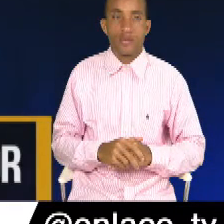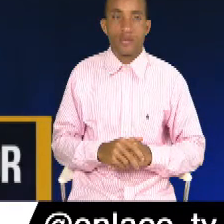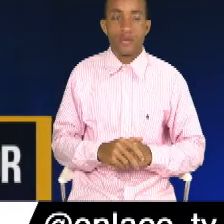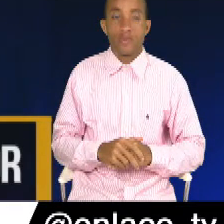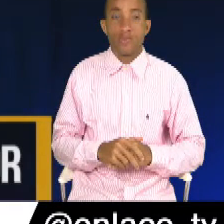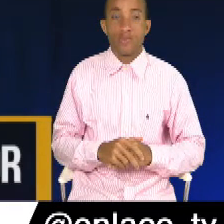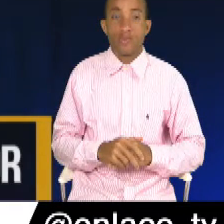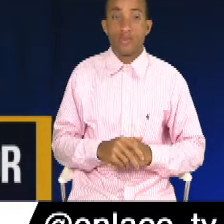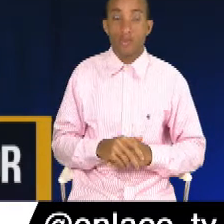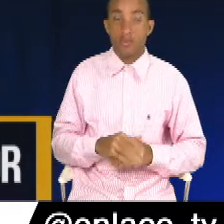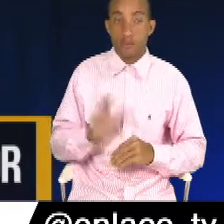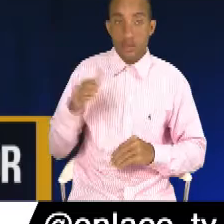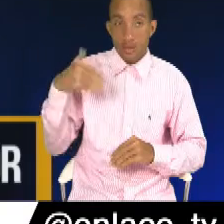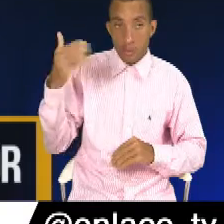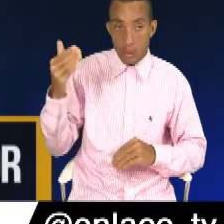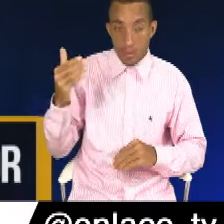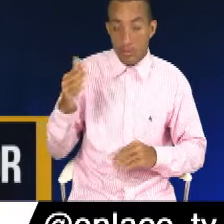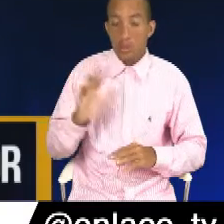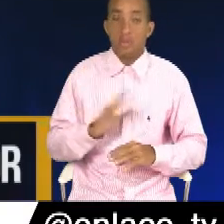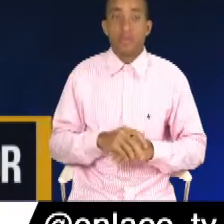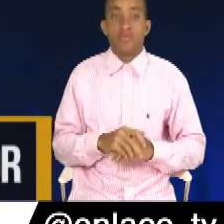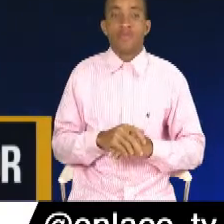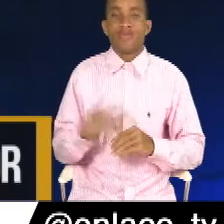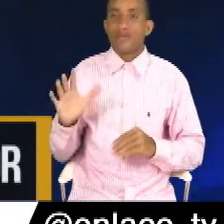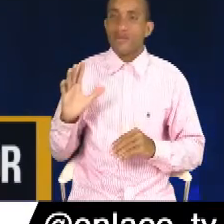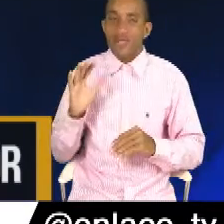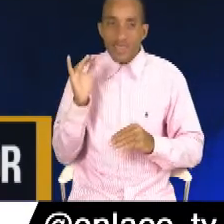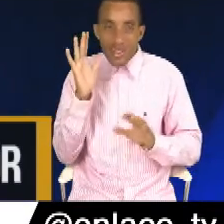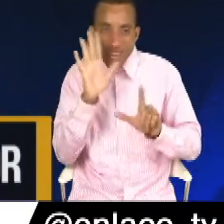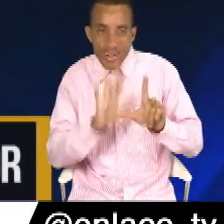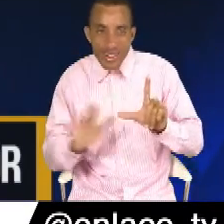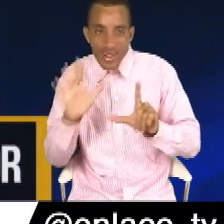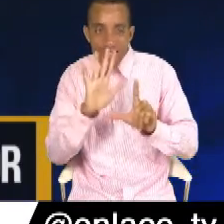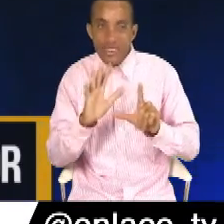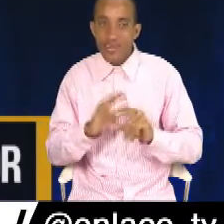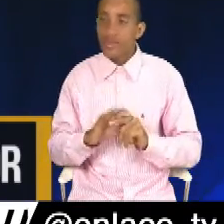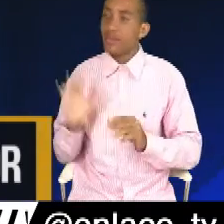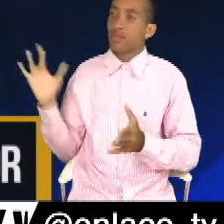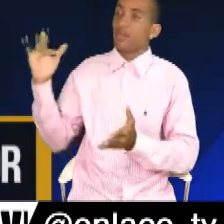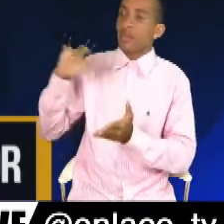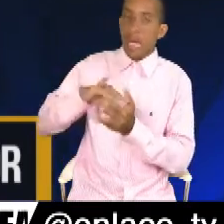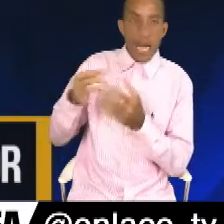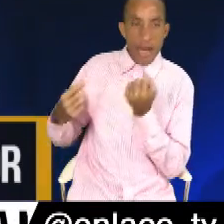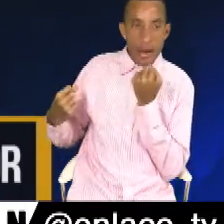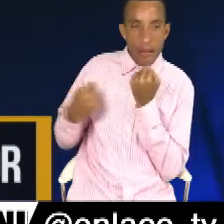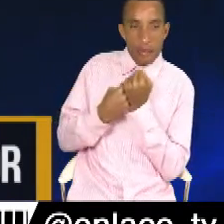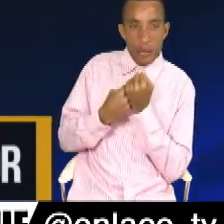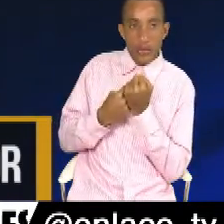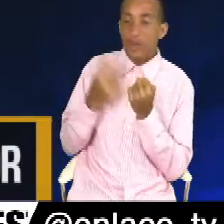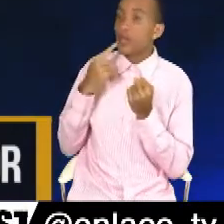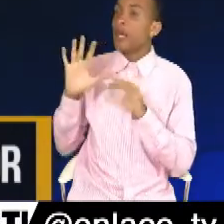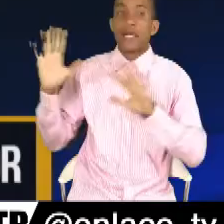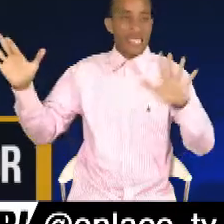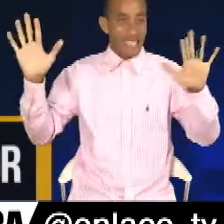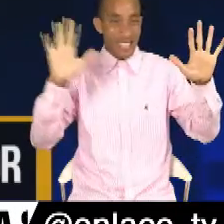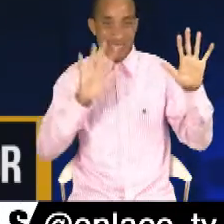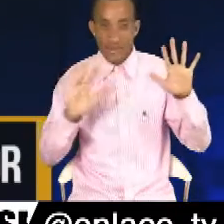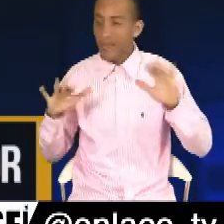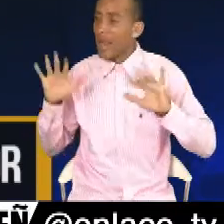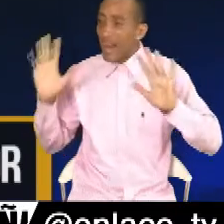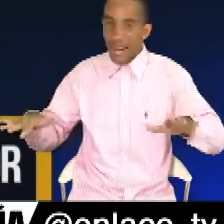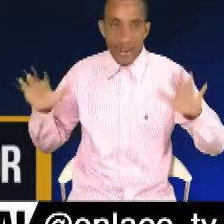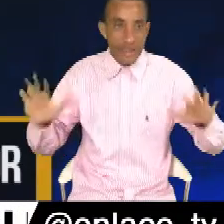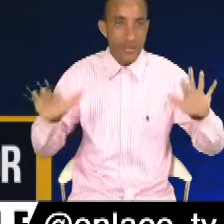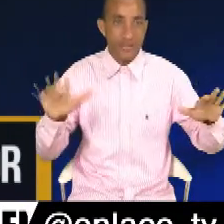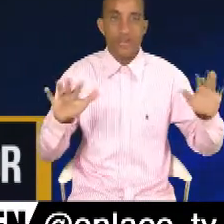Luego de varios minutos, en el video también se escucha cómo al lugar llegan los refuerzos de la policía para calmar la gresca que se extendió al